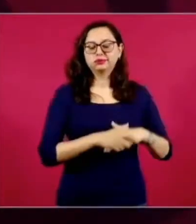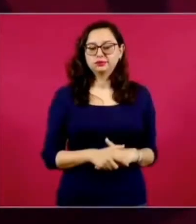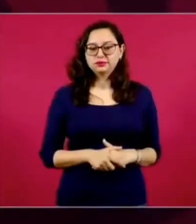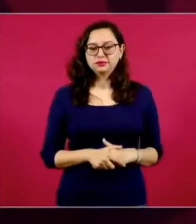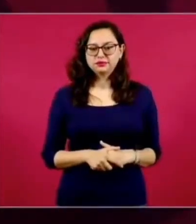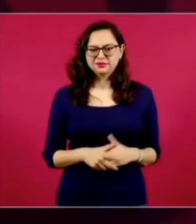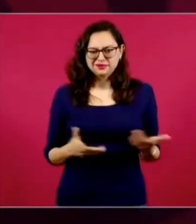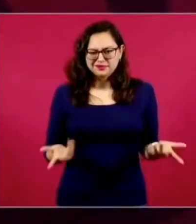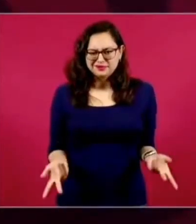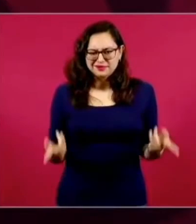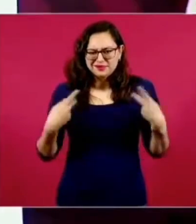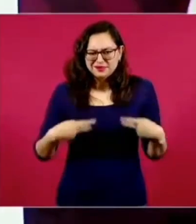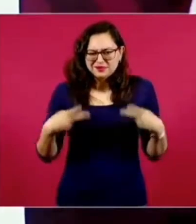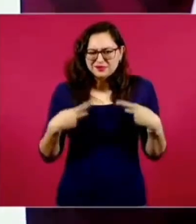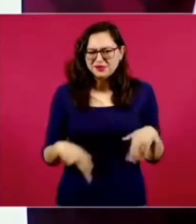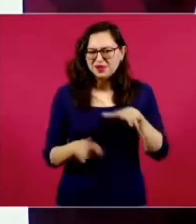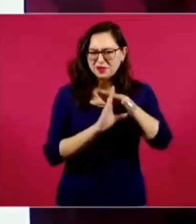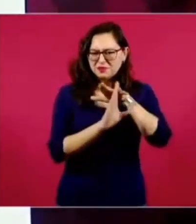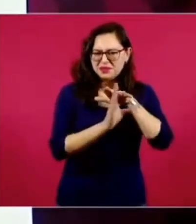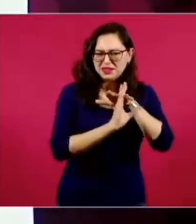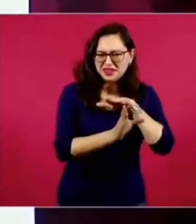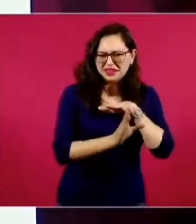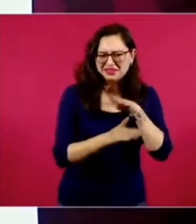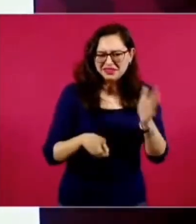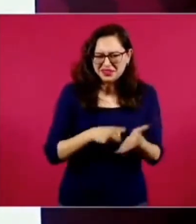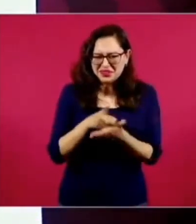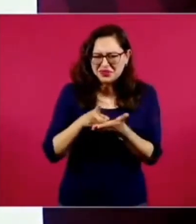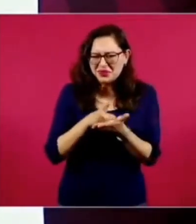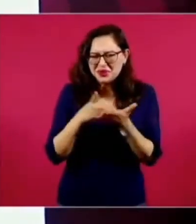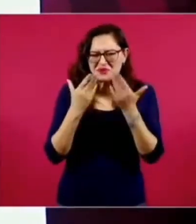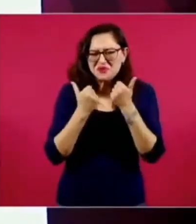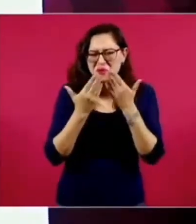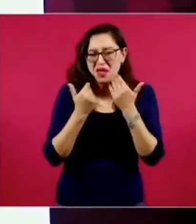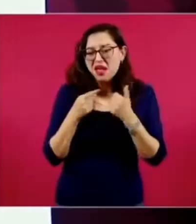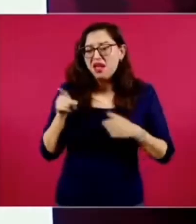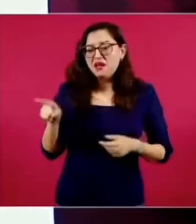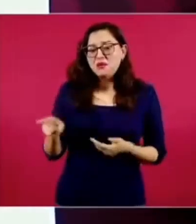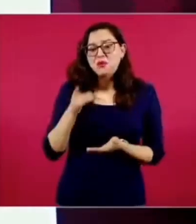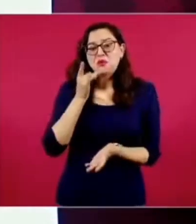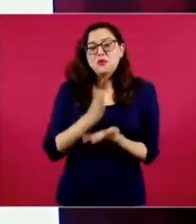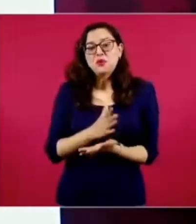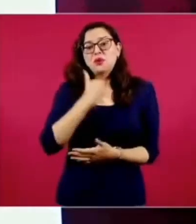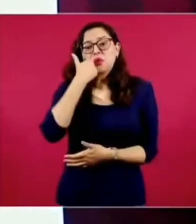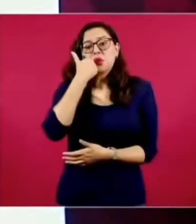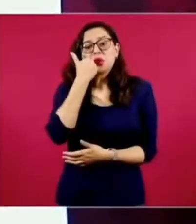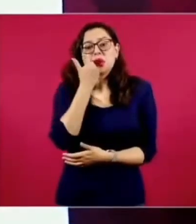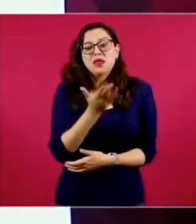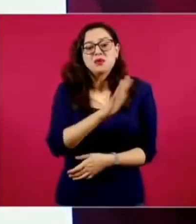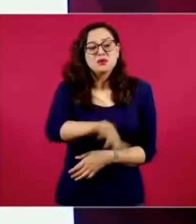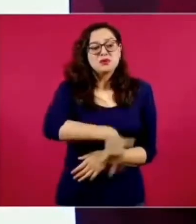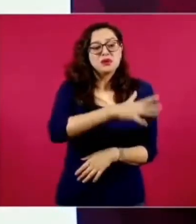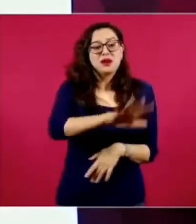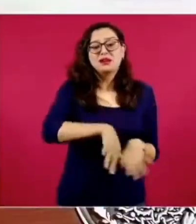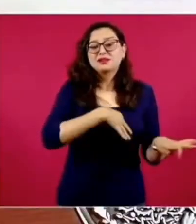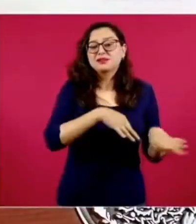cuando el migrante va a Estados Unidos a buscarse la vida, va a trabajar.